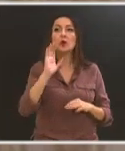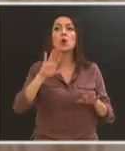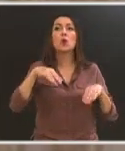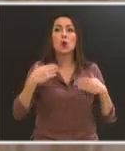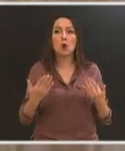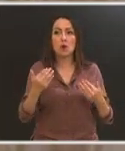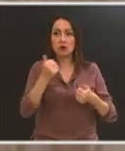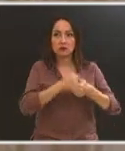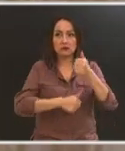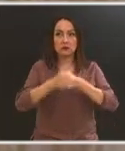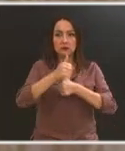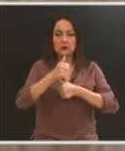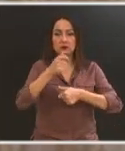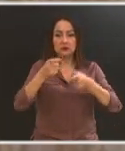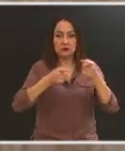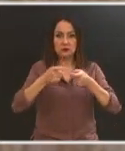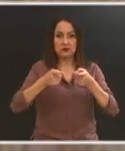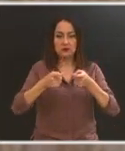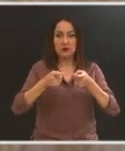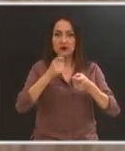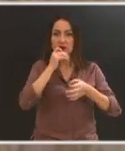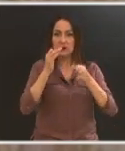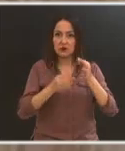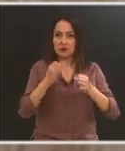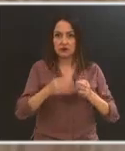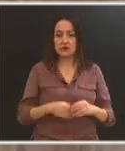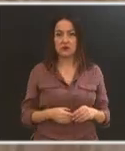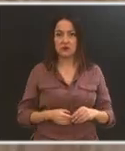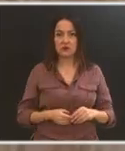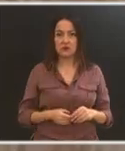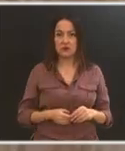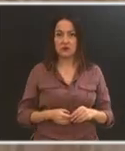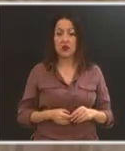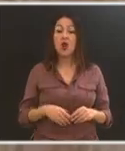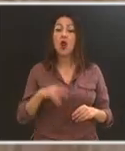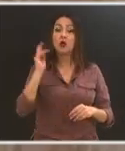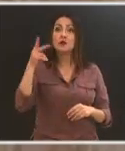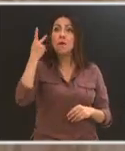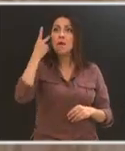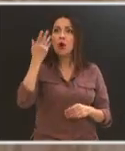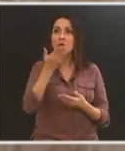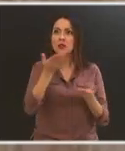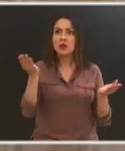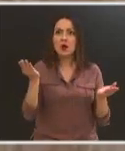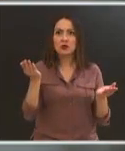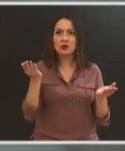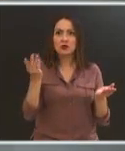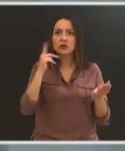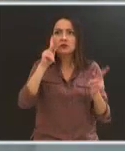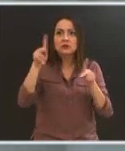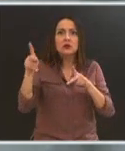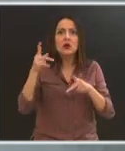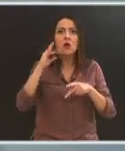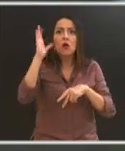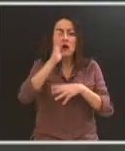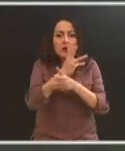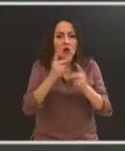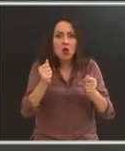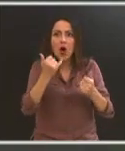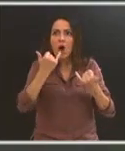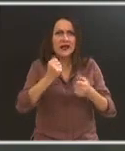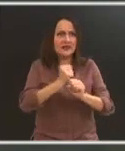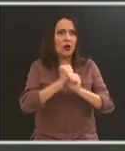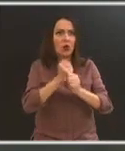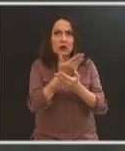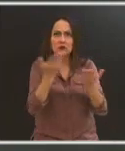las autoridades administrativas y judiciales y los políticos busquen una solución a la inseguridad que